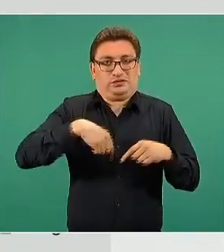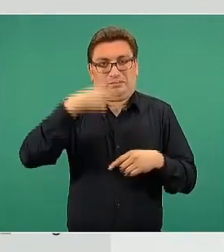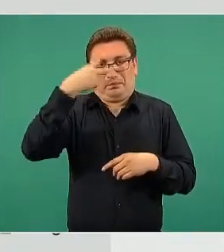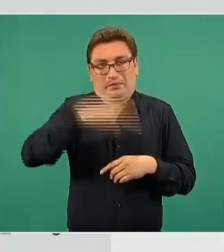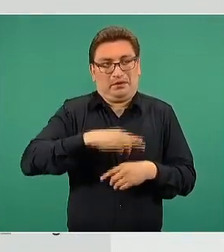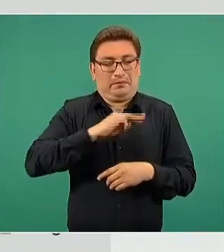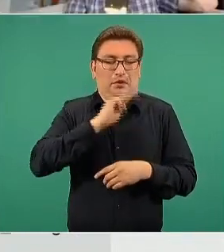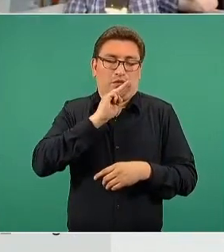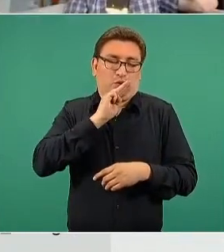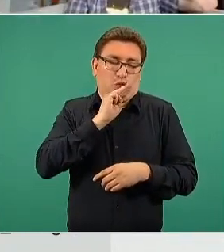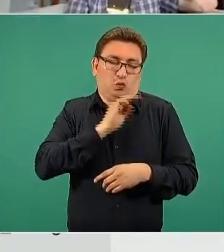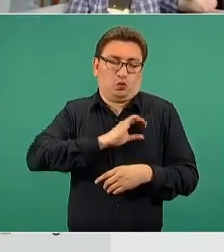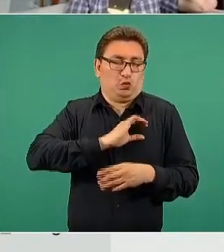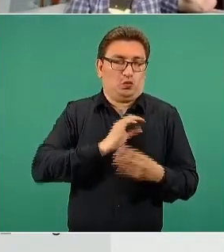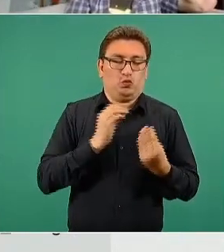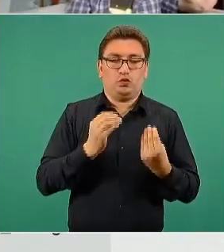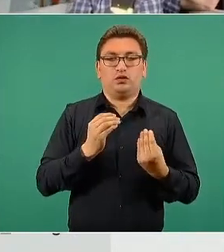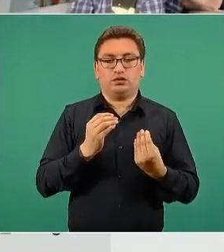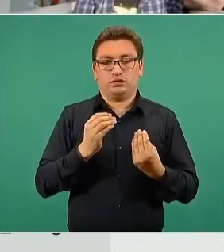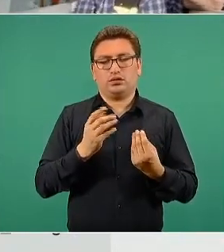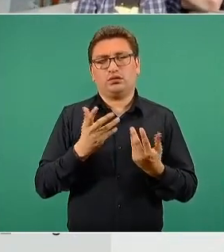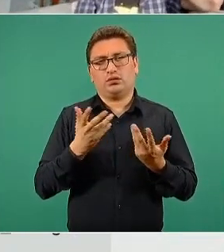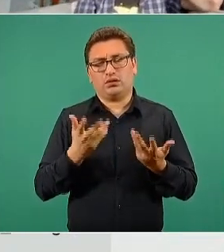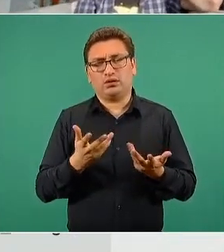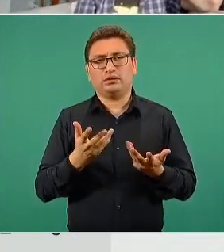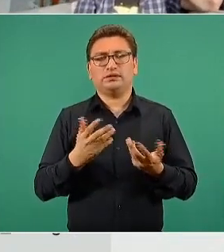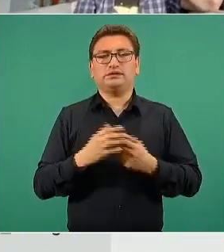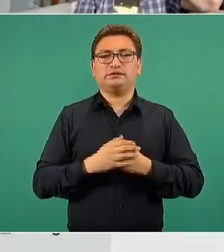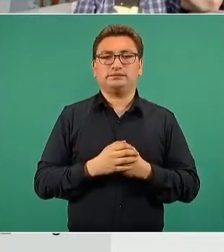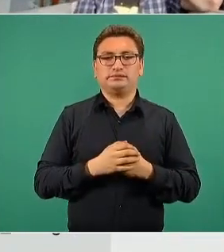las madres, y pues sobre todo con esta